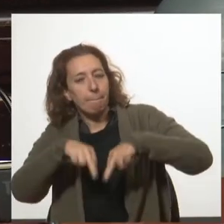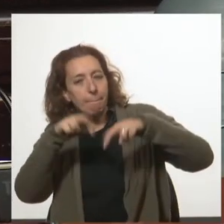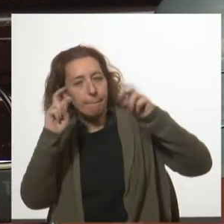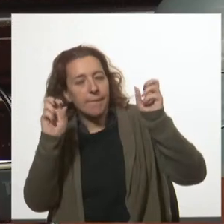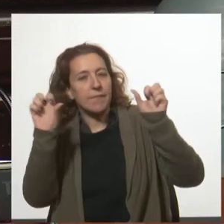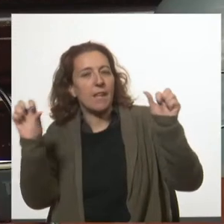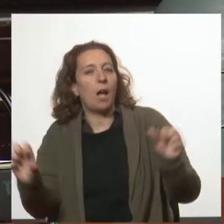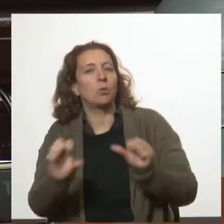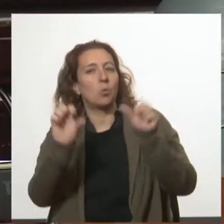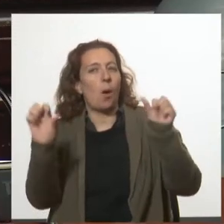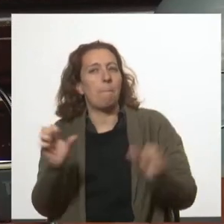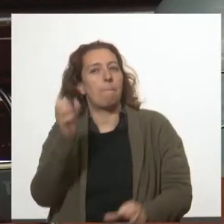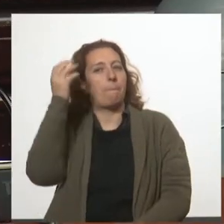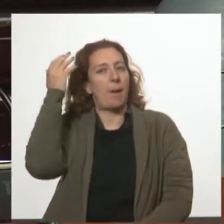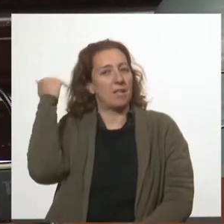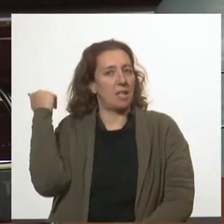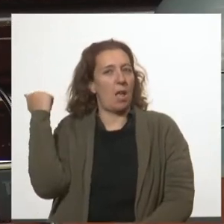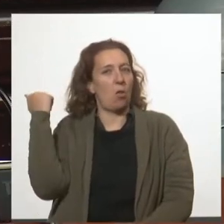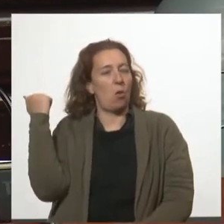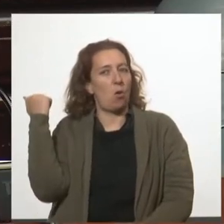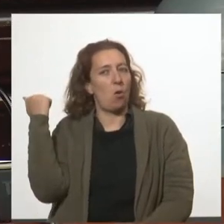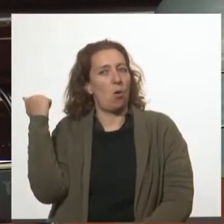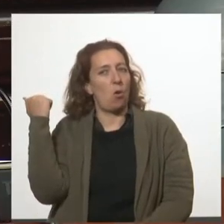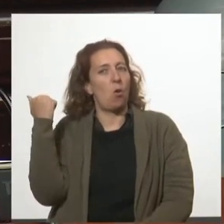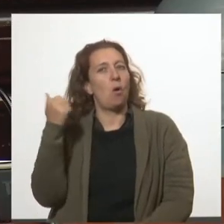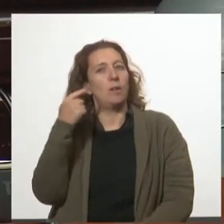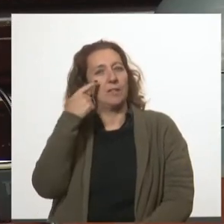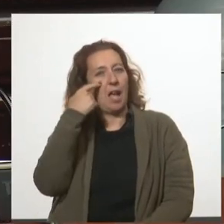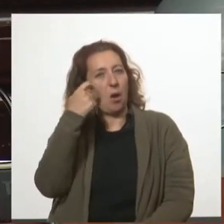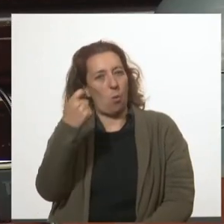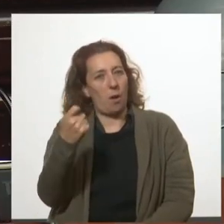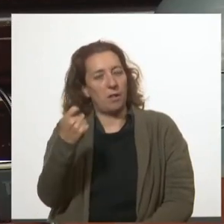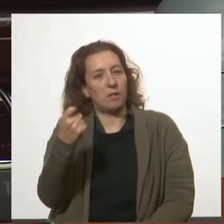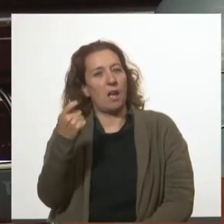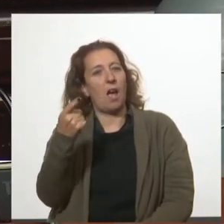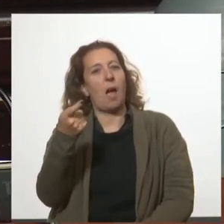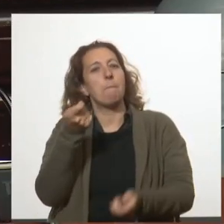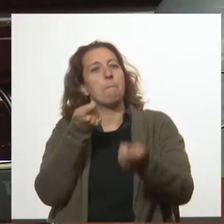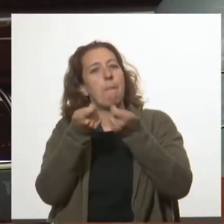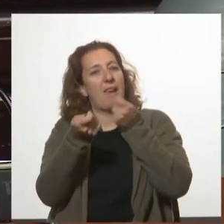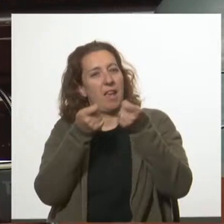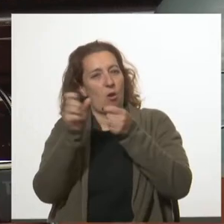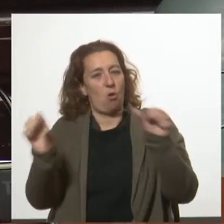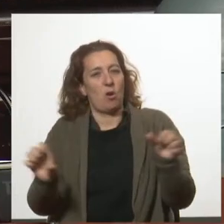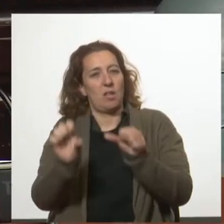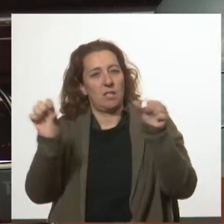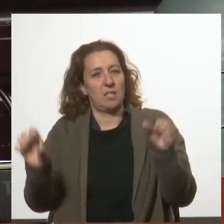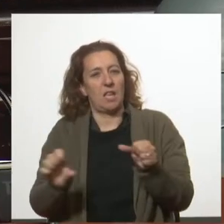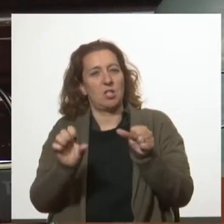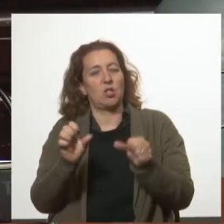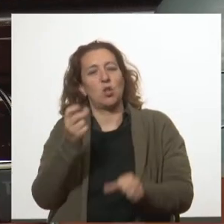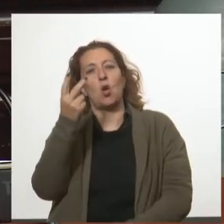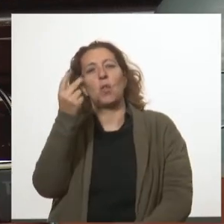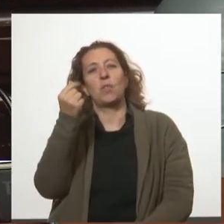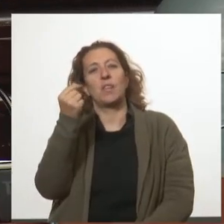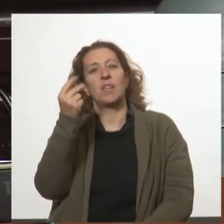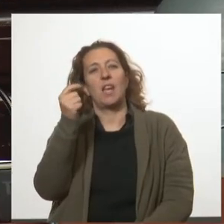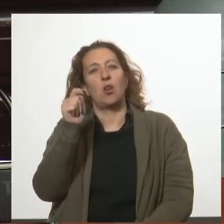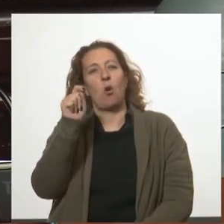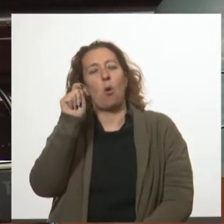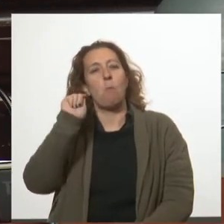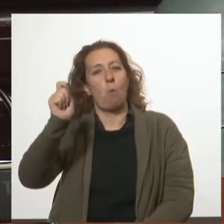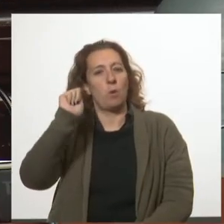lo actuado en el pasado se ve el manejo que se hizo de los dineros públicos